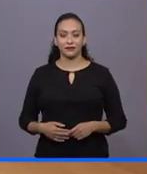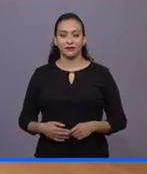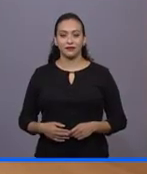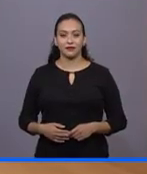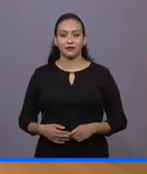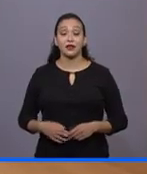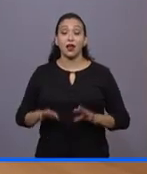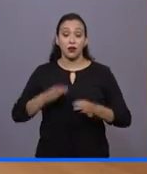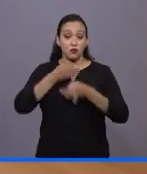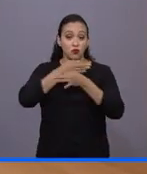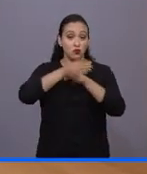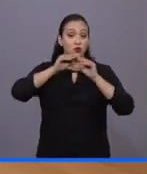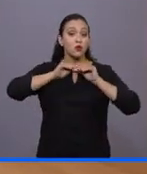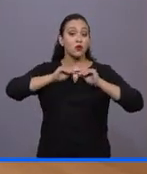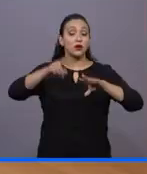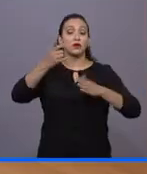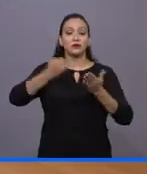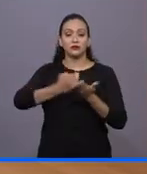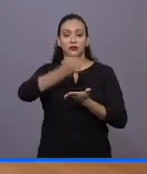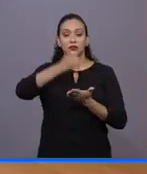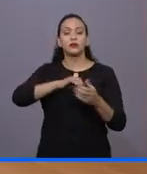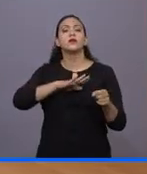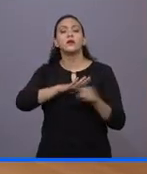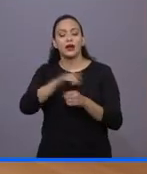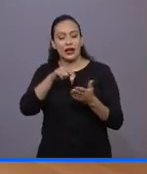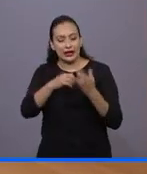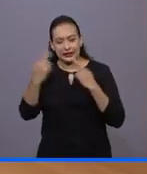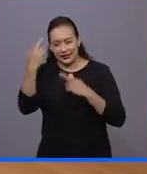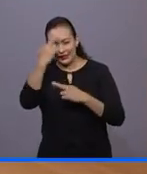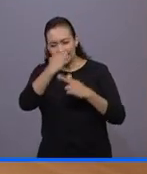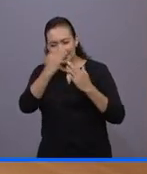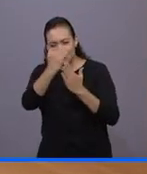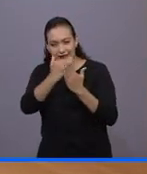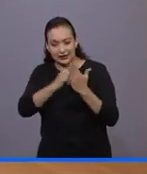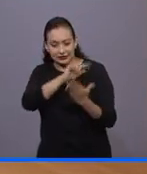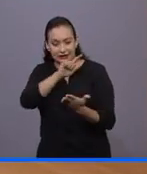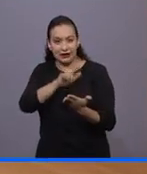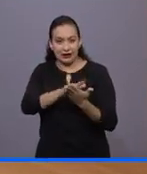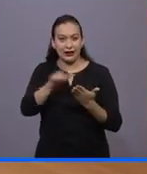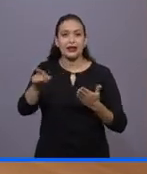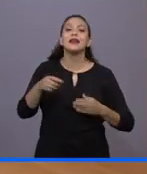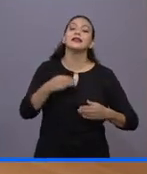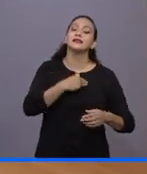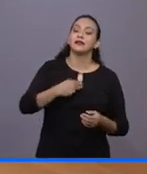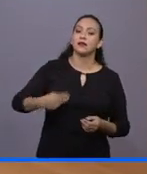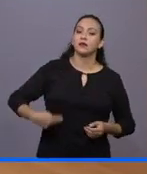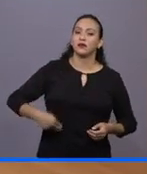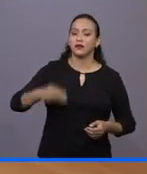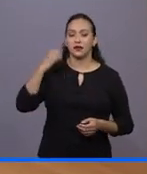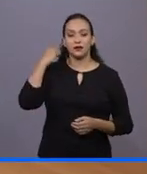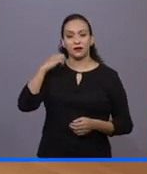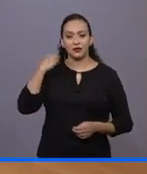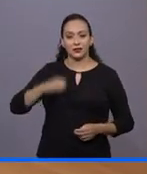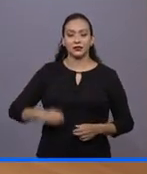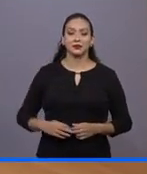Y fue publicada la sentencia del Pleno en la que invalidó disposiciones de leyes de ingresos de municipios de Oaxaca.